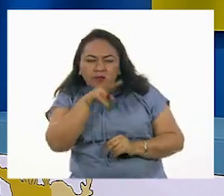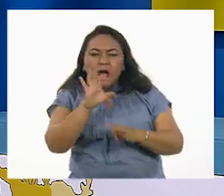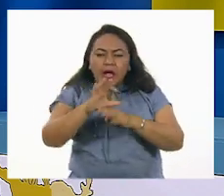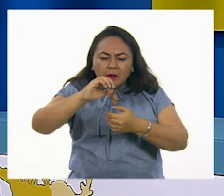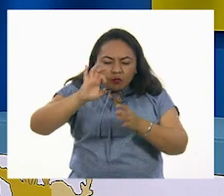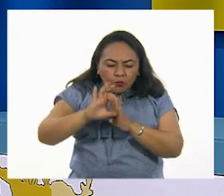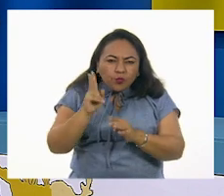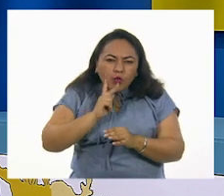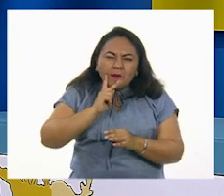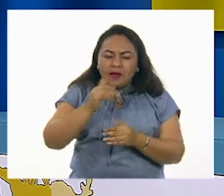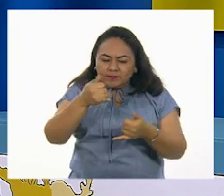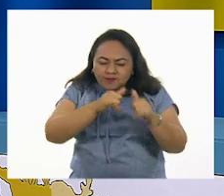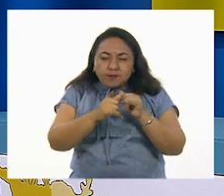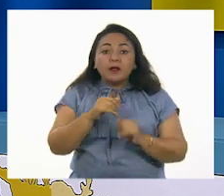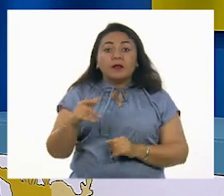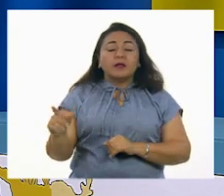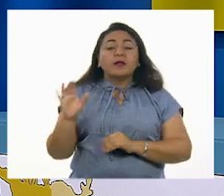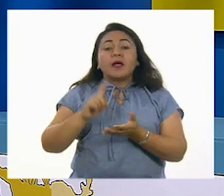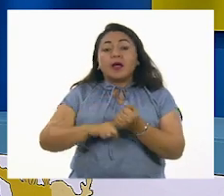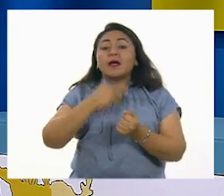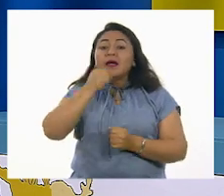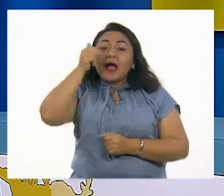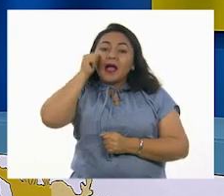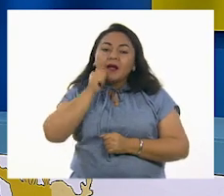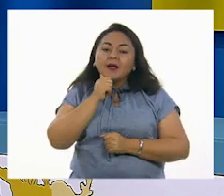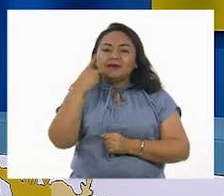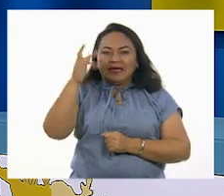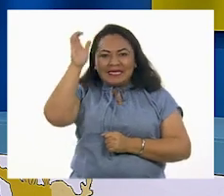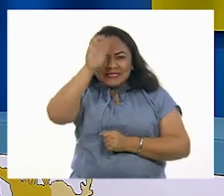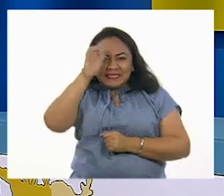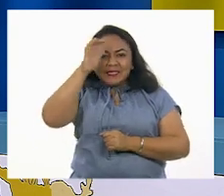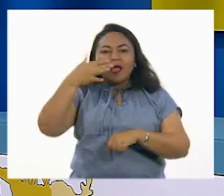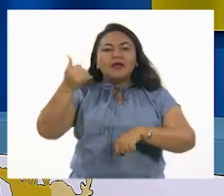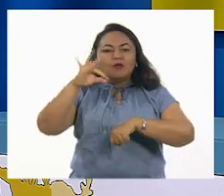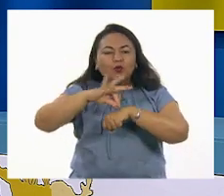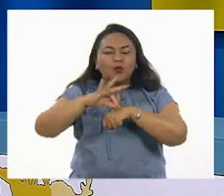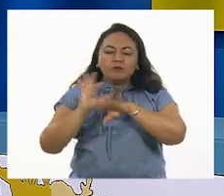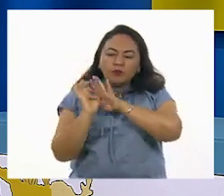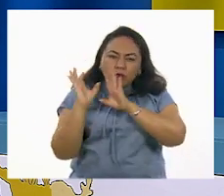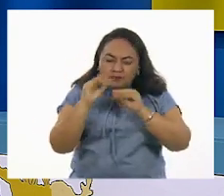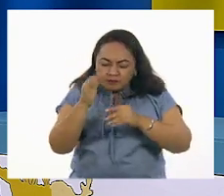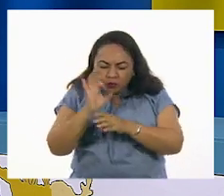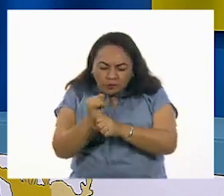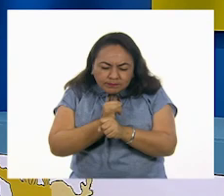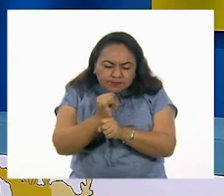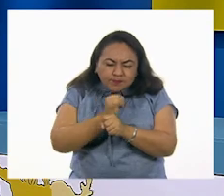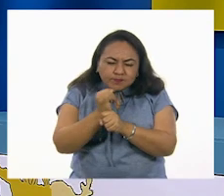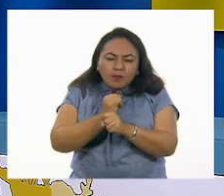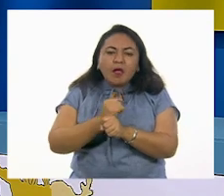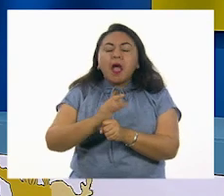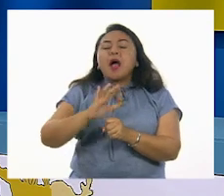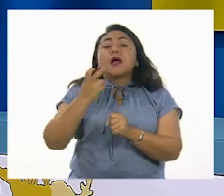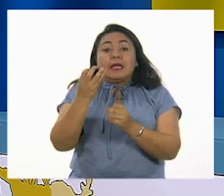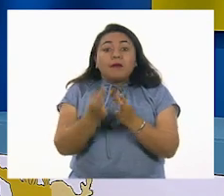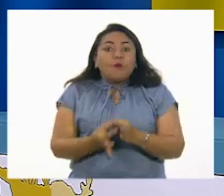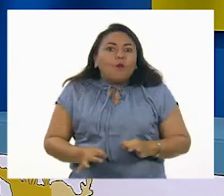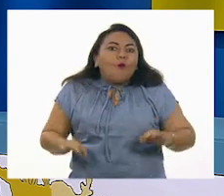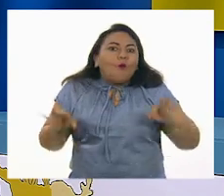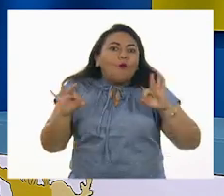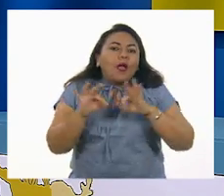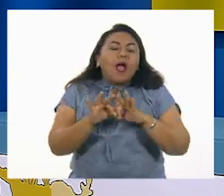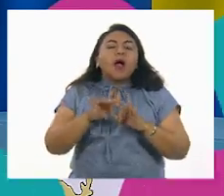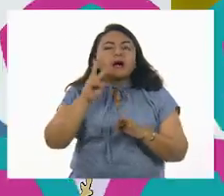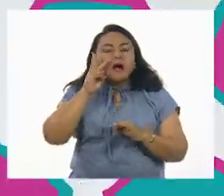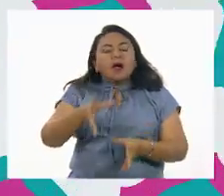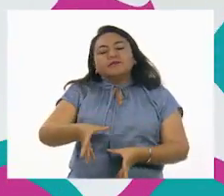experimentación. Las enseñanzas de Aristóteles en el campo de las ciencias y la medicina marcaron de manera particularmente significativa